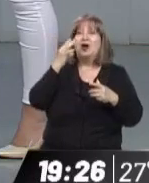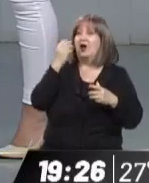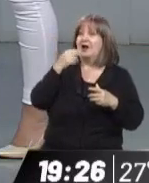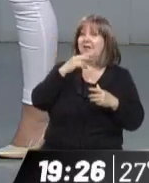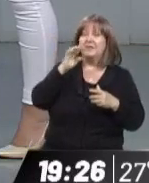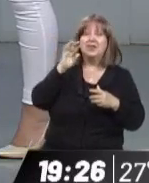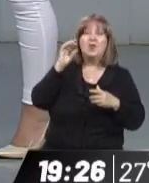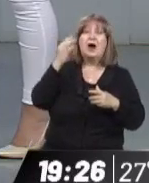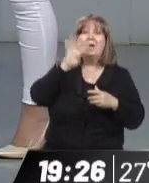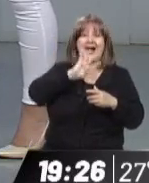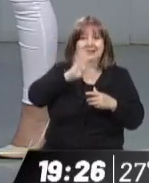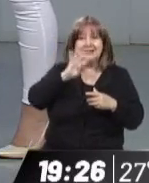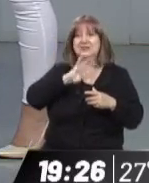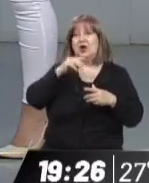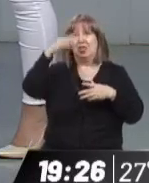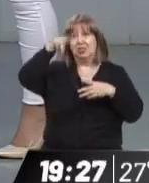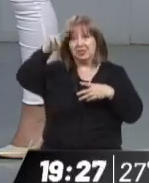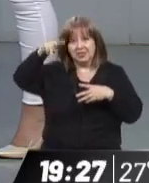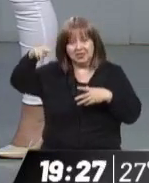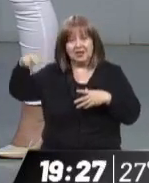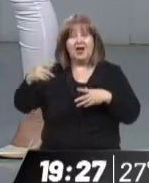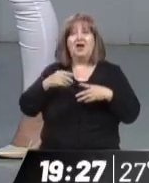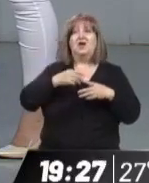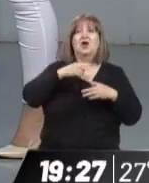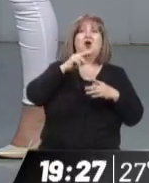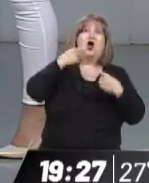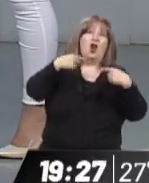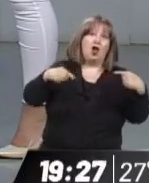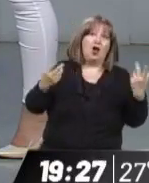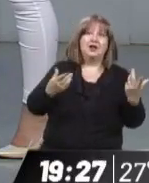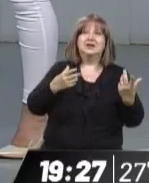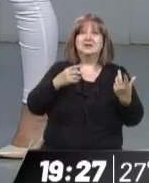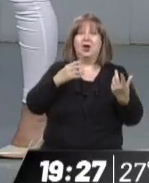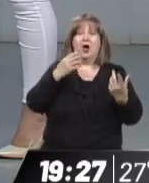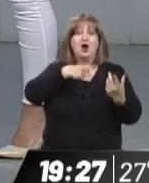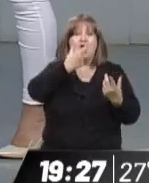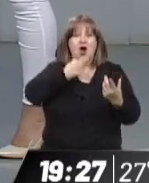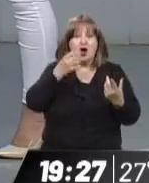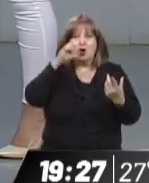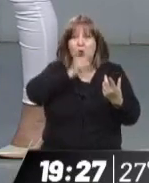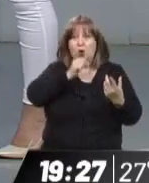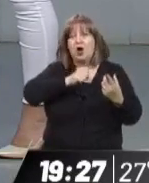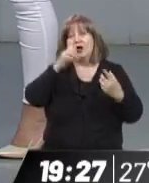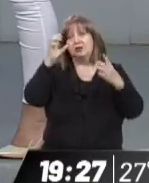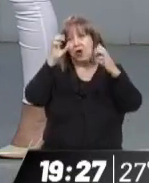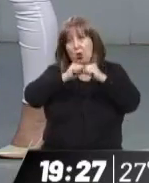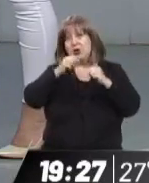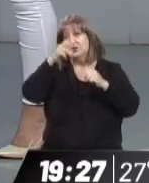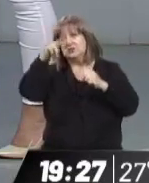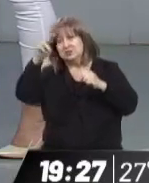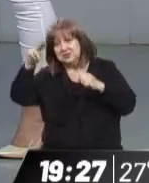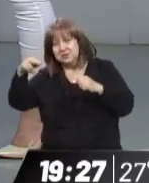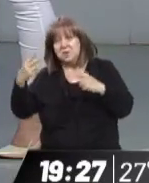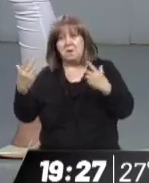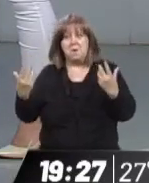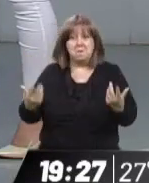y borra vino. Hubo todo en ese momento una explicación del municipio de Guaymallén por qué se habían elegido estos colores. La verdad es que esto